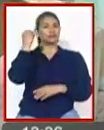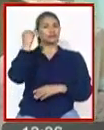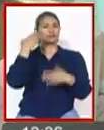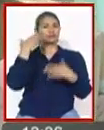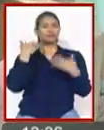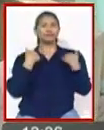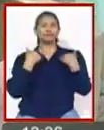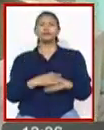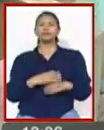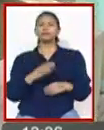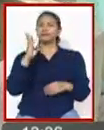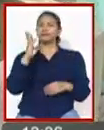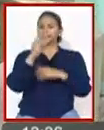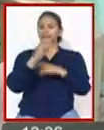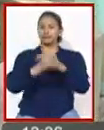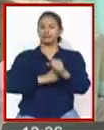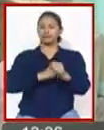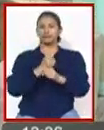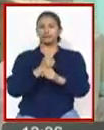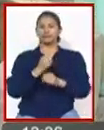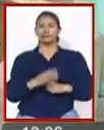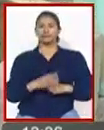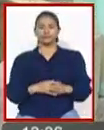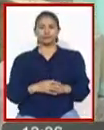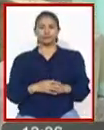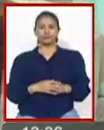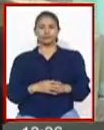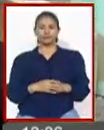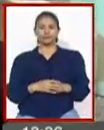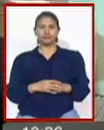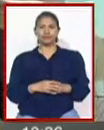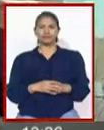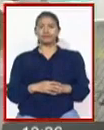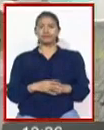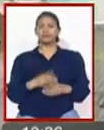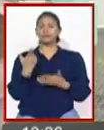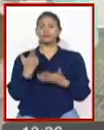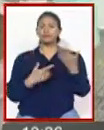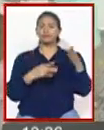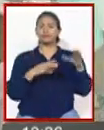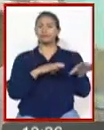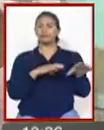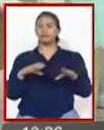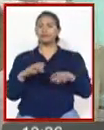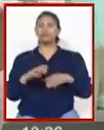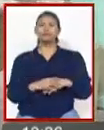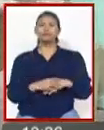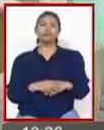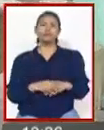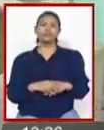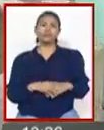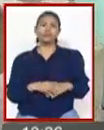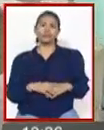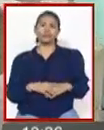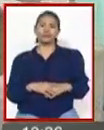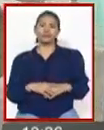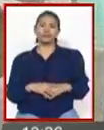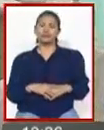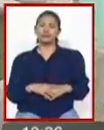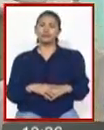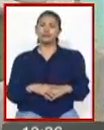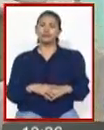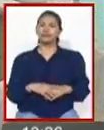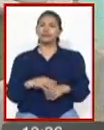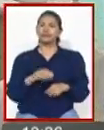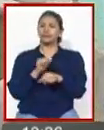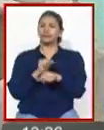tiene 6 años. ¿Y a qué se dedicaba? Ella, bueno, su marido es el que